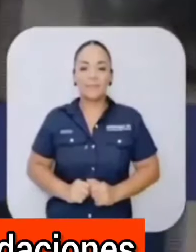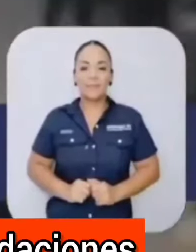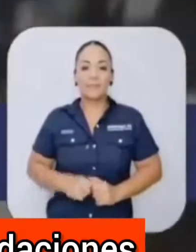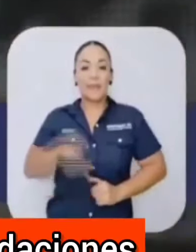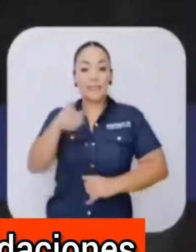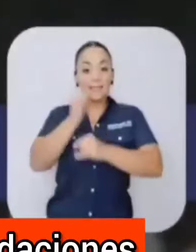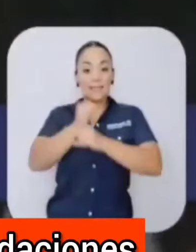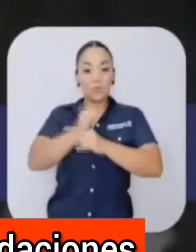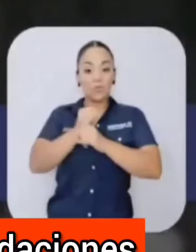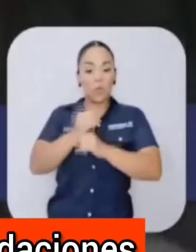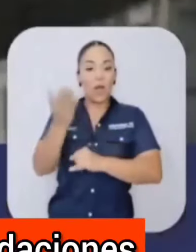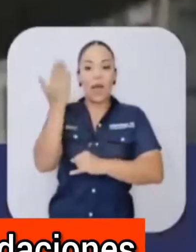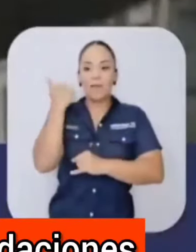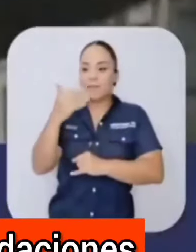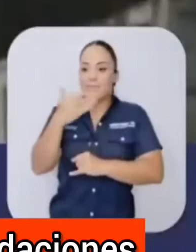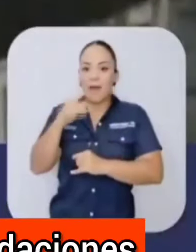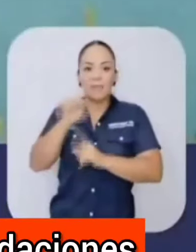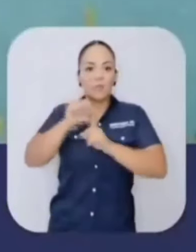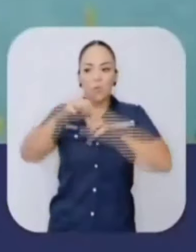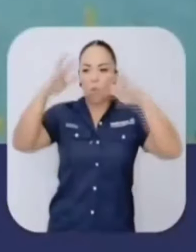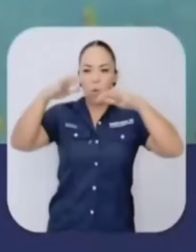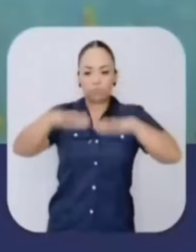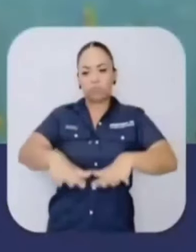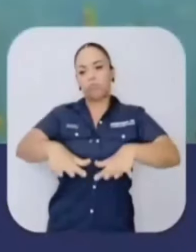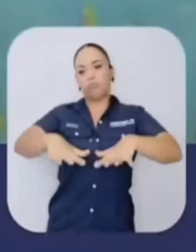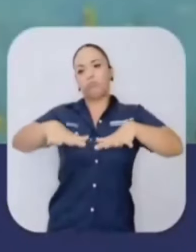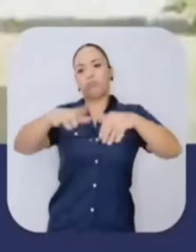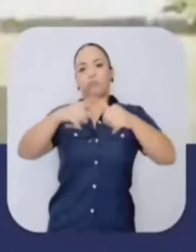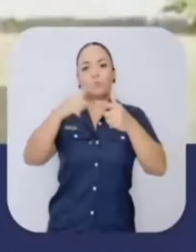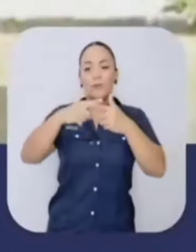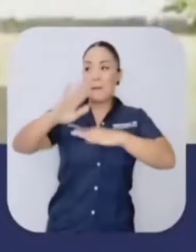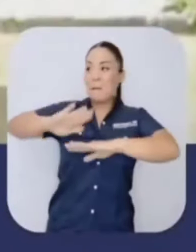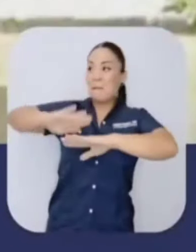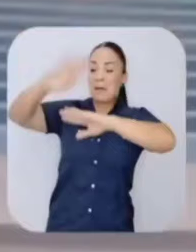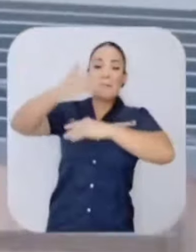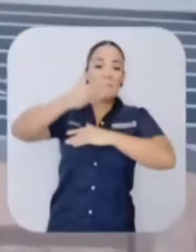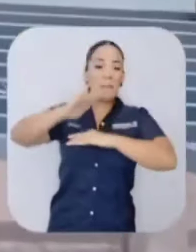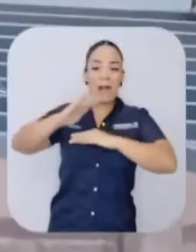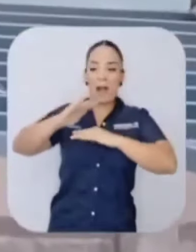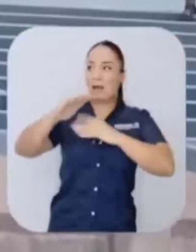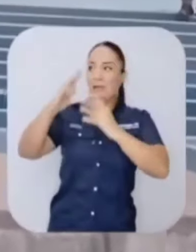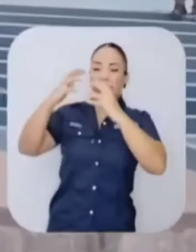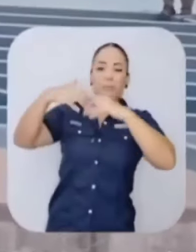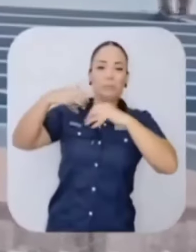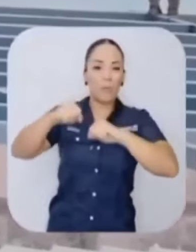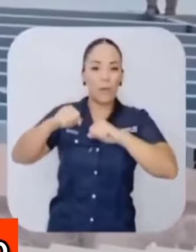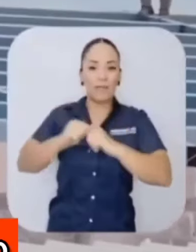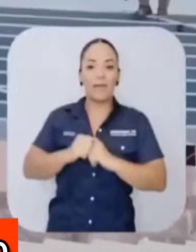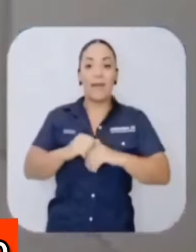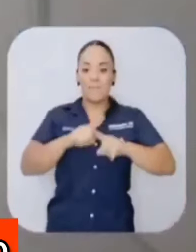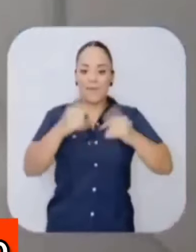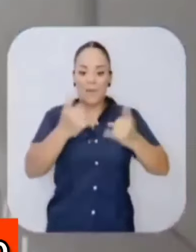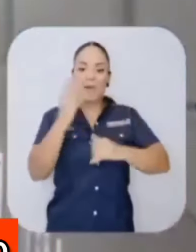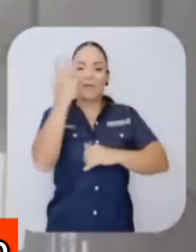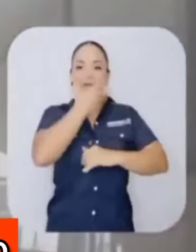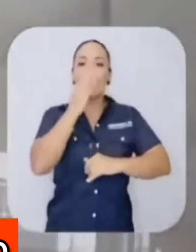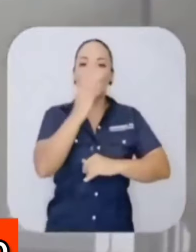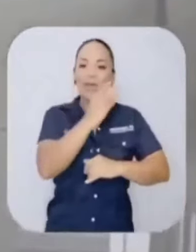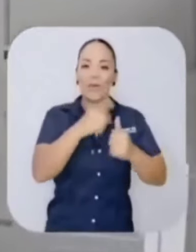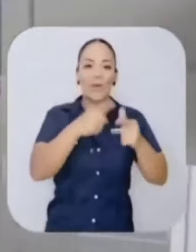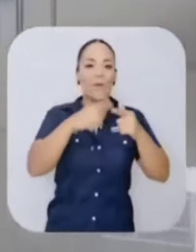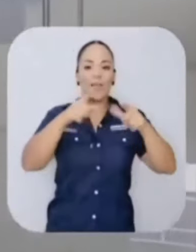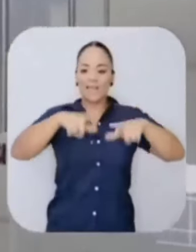Este centro pasó de estar sufriendo inundaciones y paredes a punto de caerse, a tener un nuevo comedor, un bellísimo gimnasio bajo